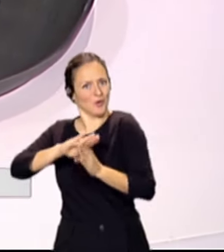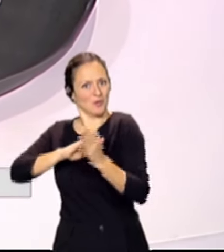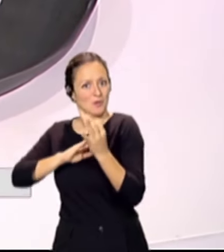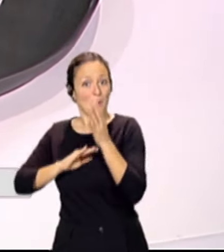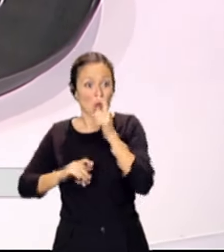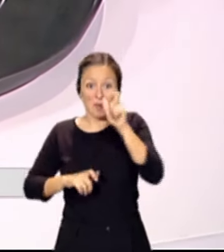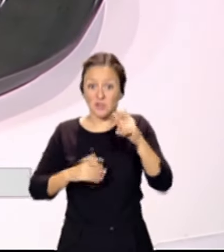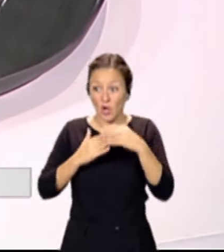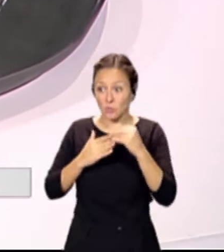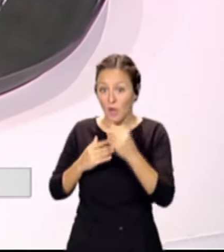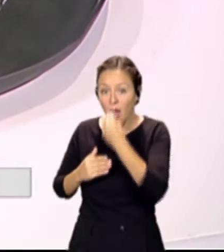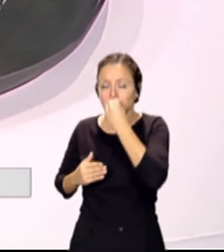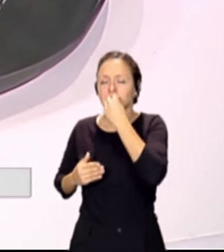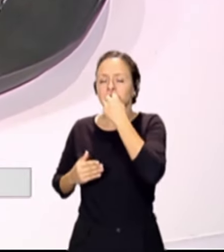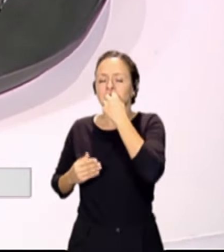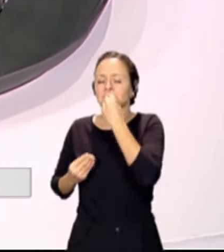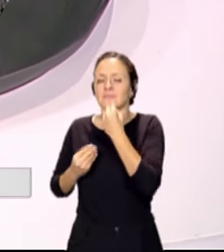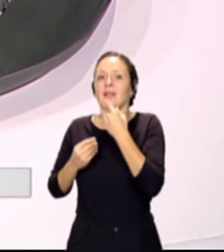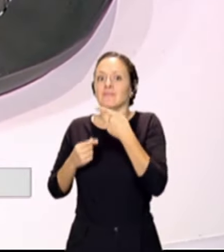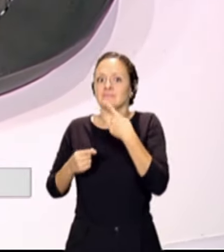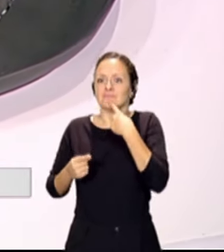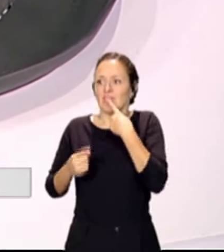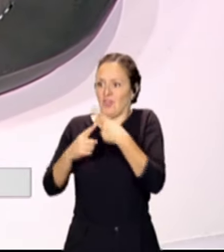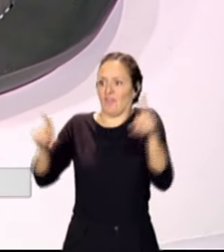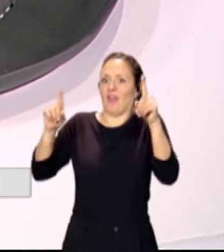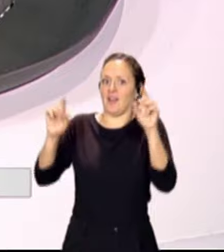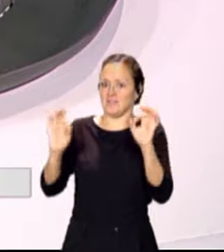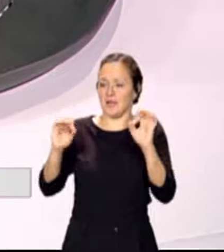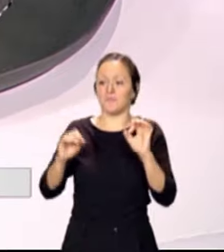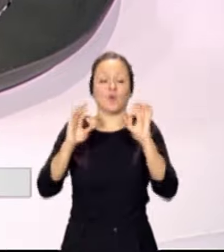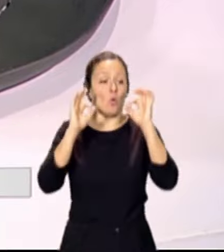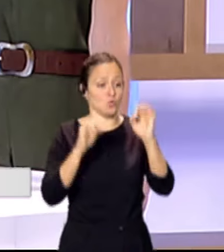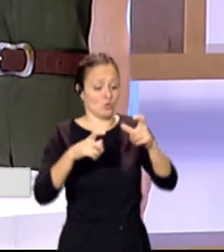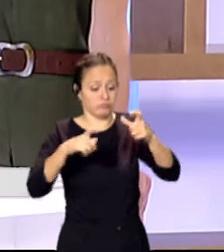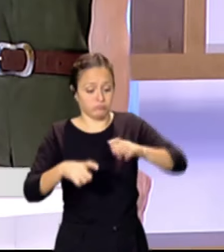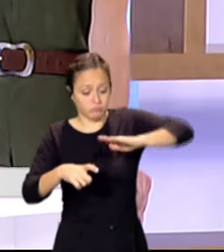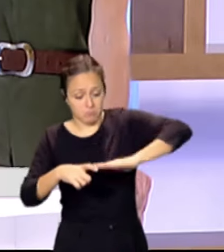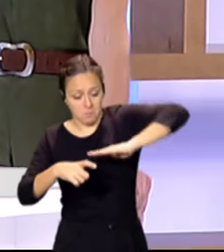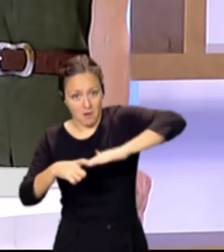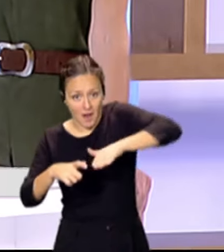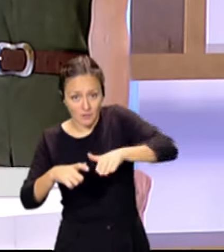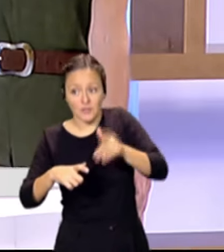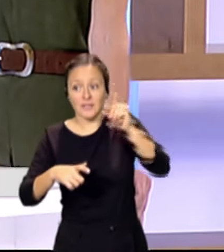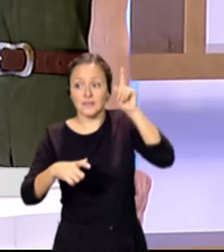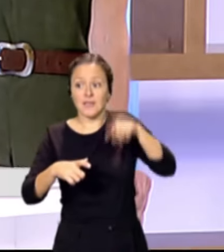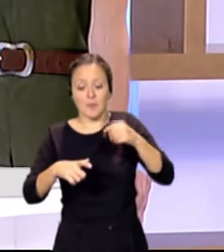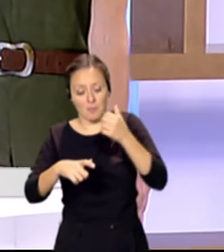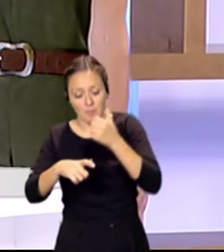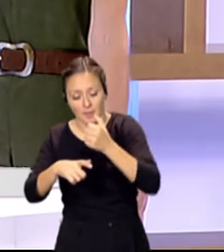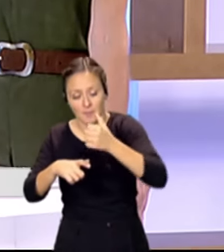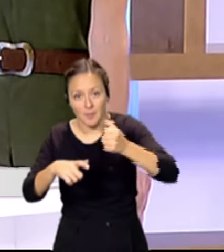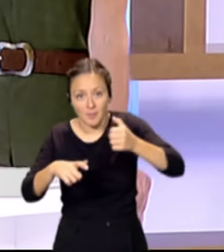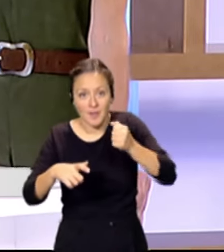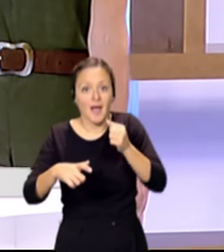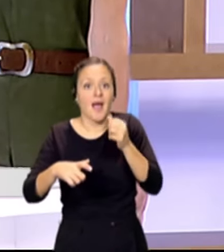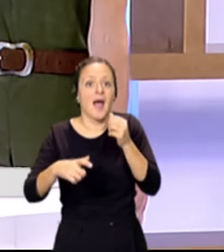la diferencia una vez lo tenemos una vez lo tenemos listo ahora vamos a poner unos puntitos de